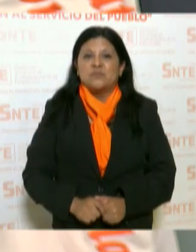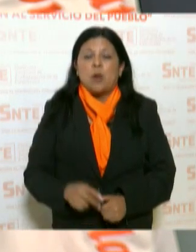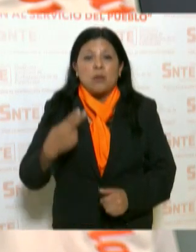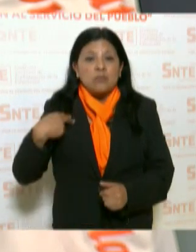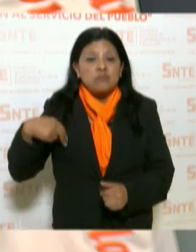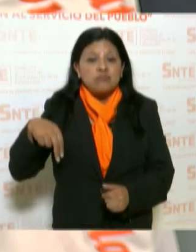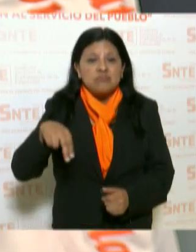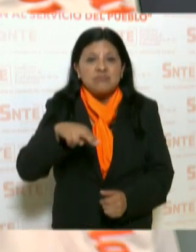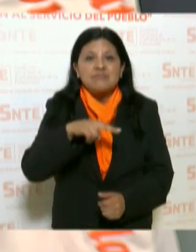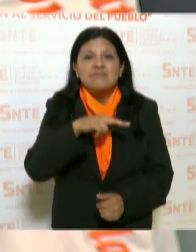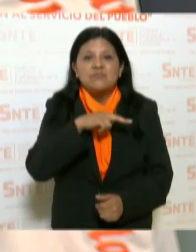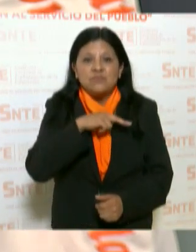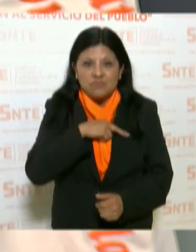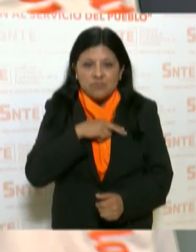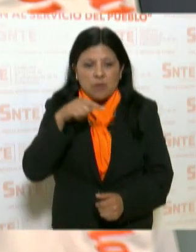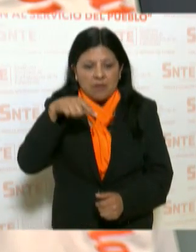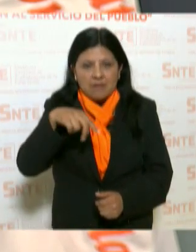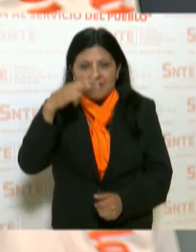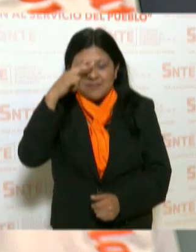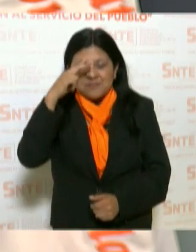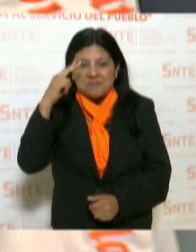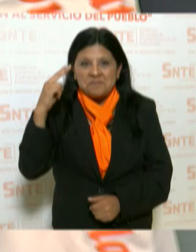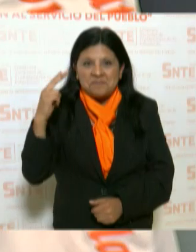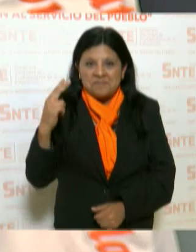Nosotros en México